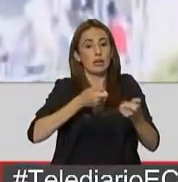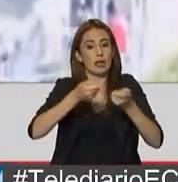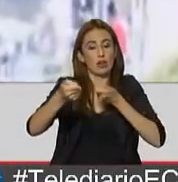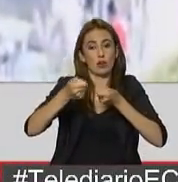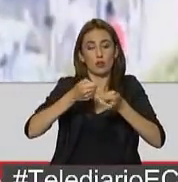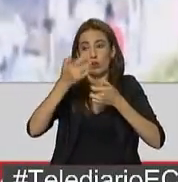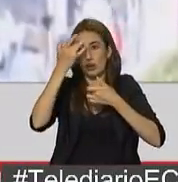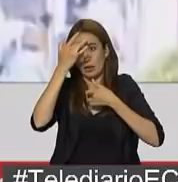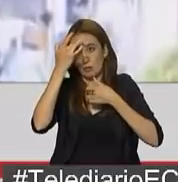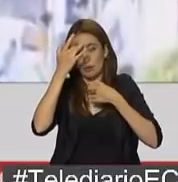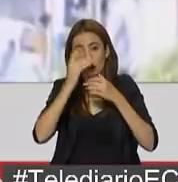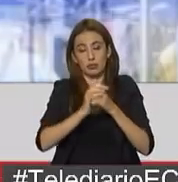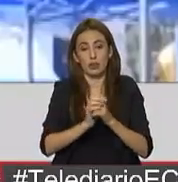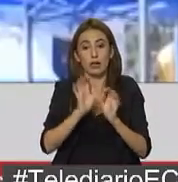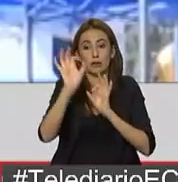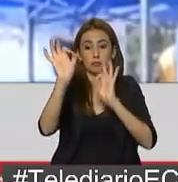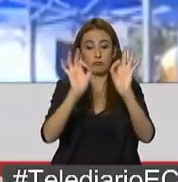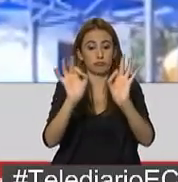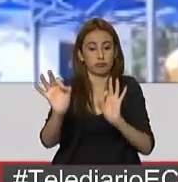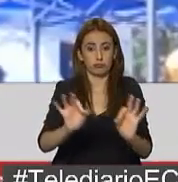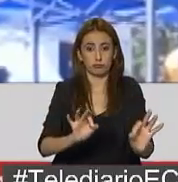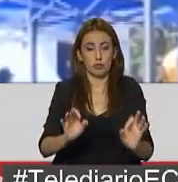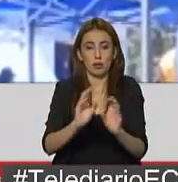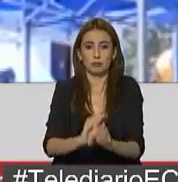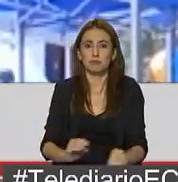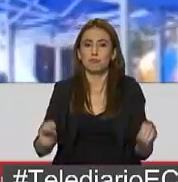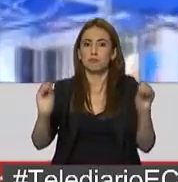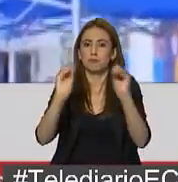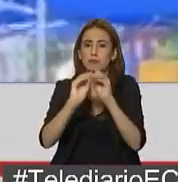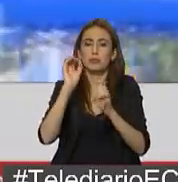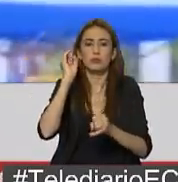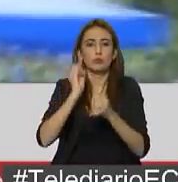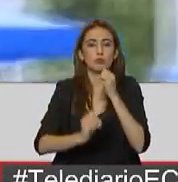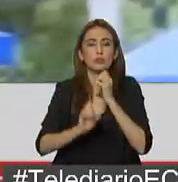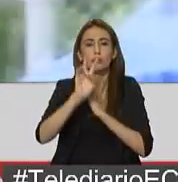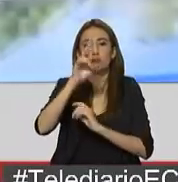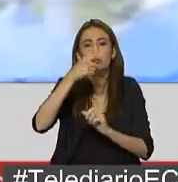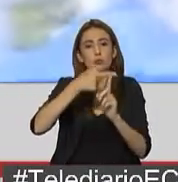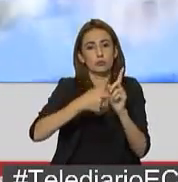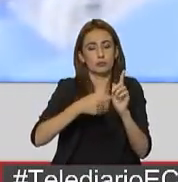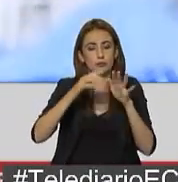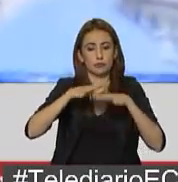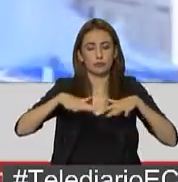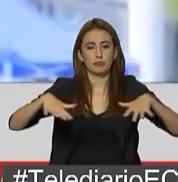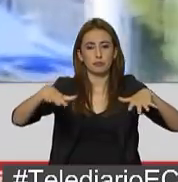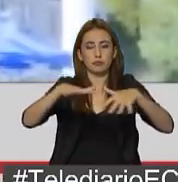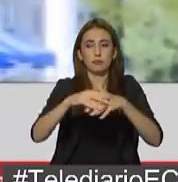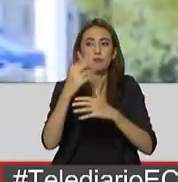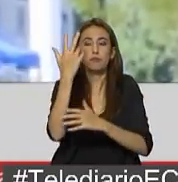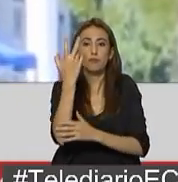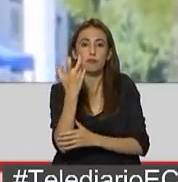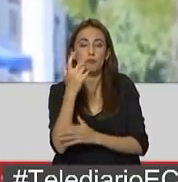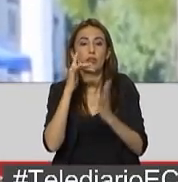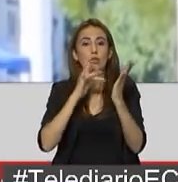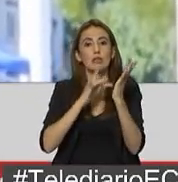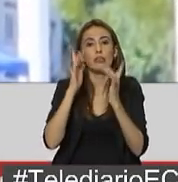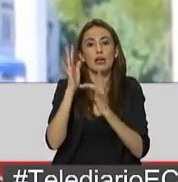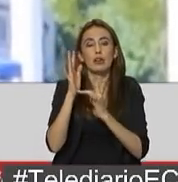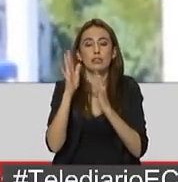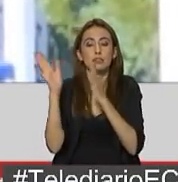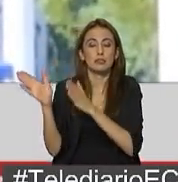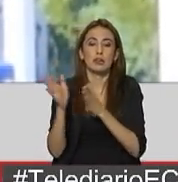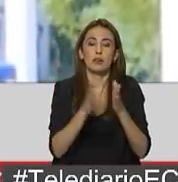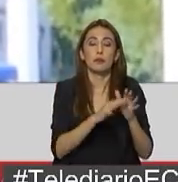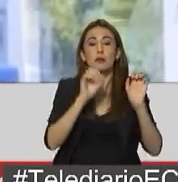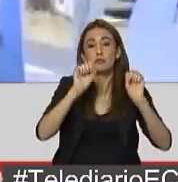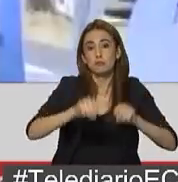El incremento de contagio representa el mayor en el país en los últimos 2 meses desde el pasado 13 de abril, mientras que en Pekín supone el